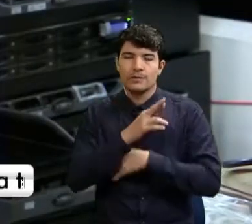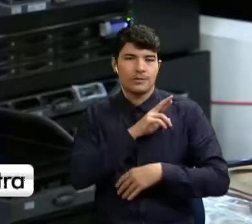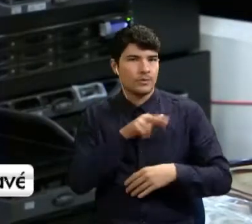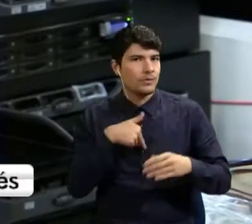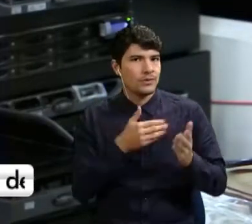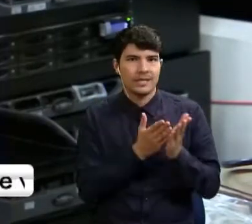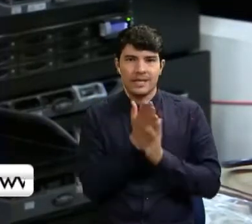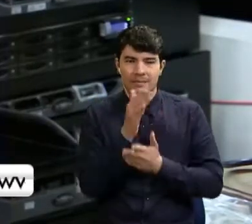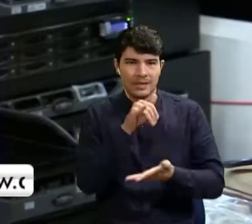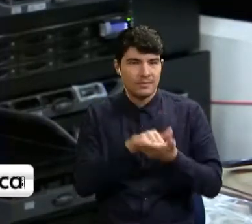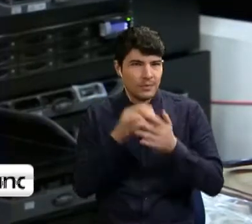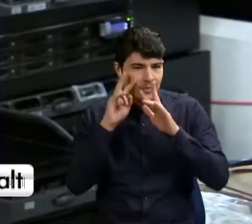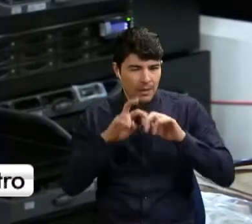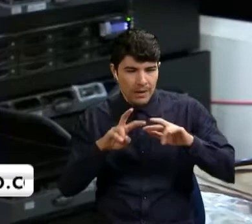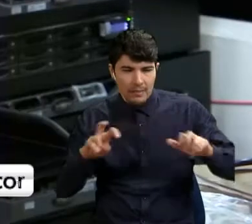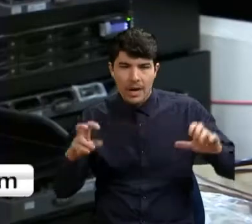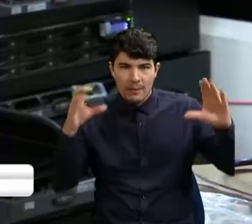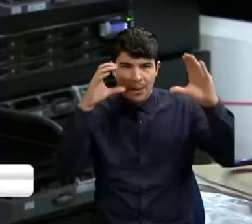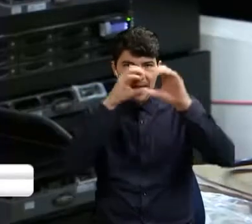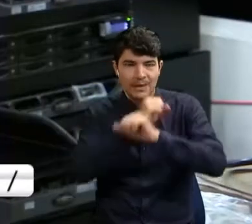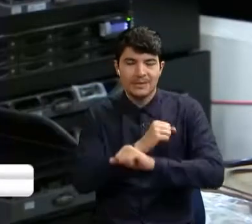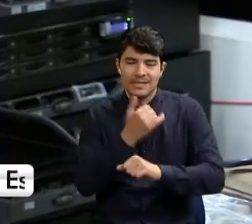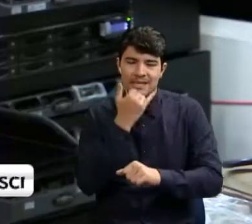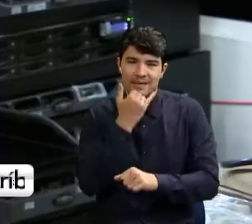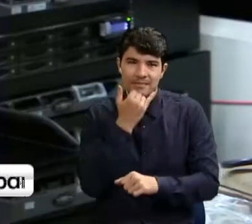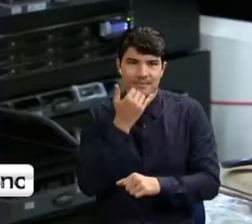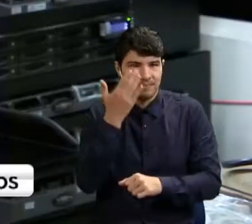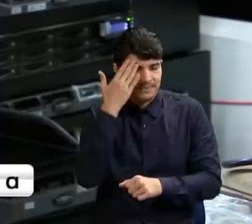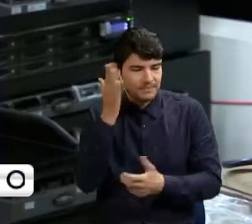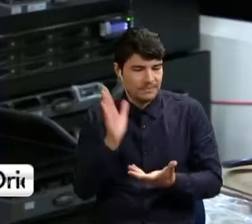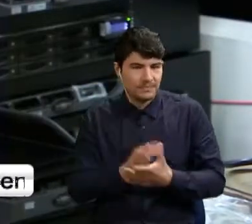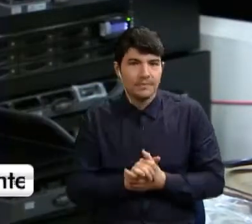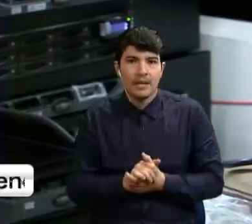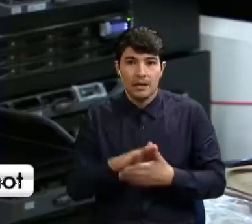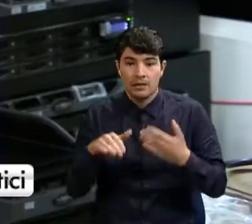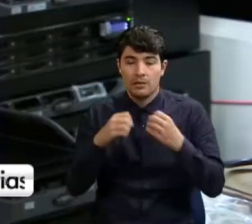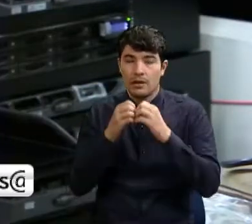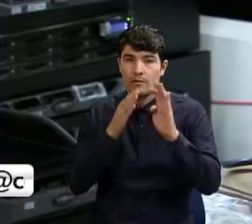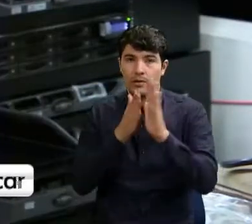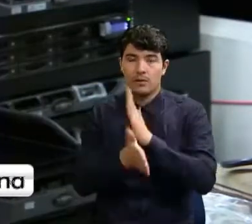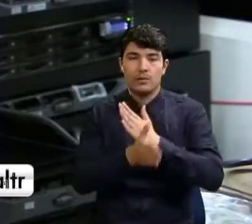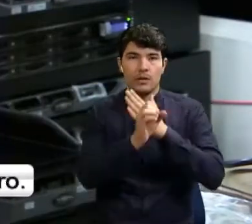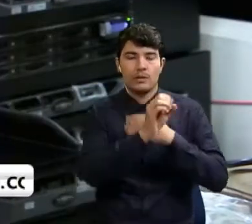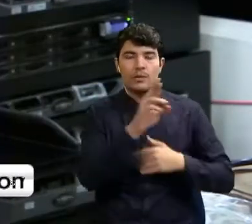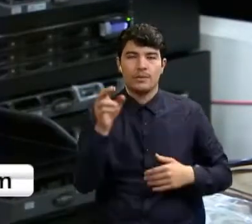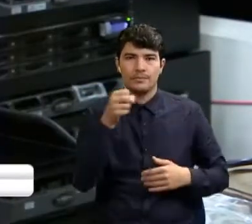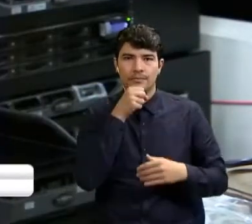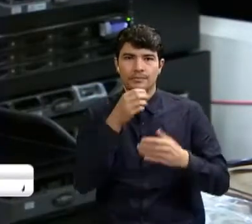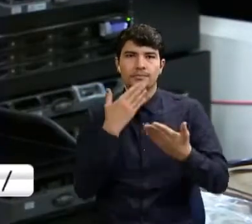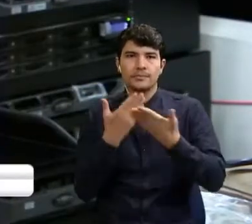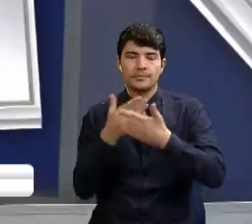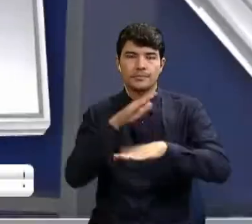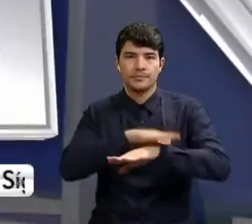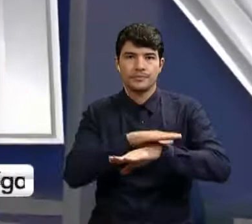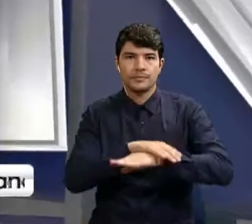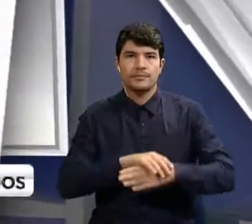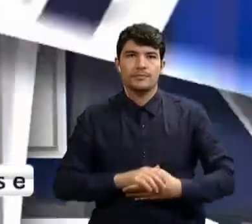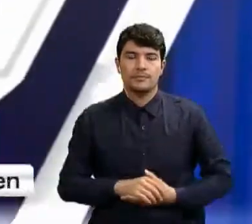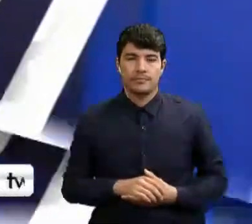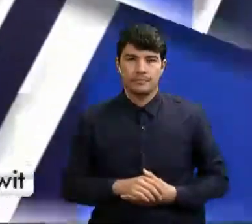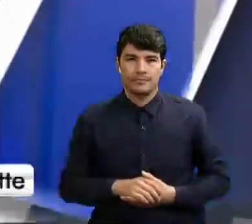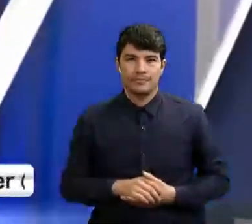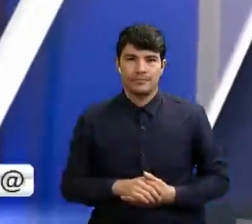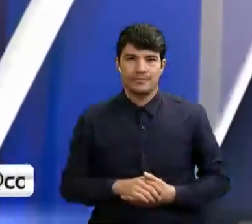acontece en el área metropolitana de bucaramanga con nuestro lente nocturno la cámara alexander pavón este fue el informe para brillantes noticias de yahir lagos